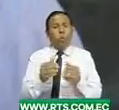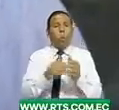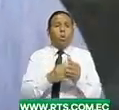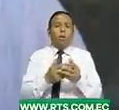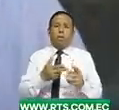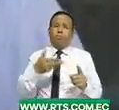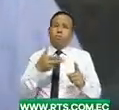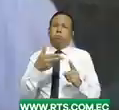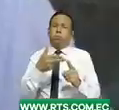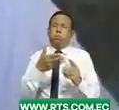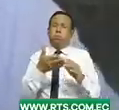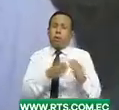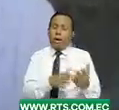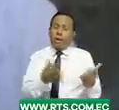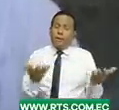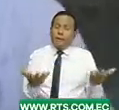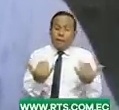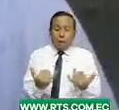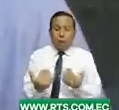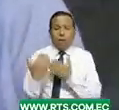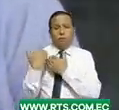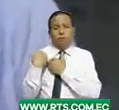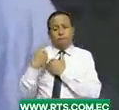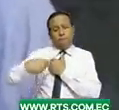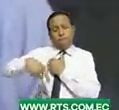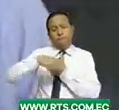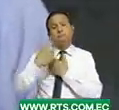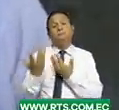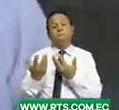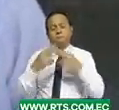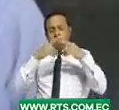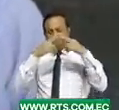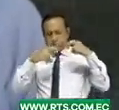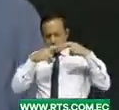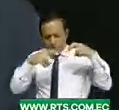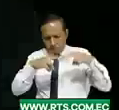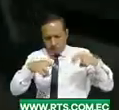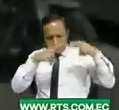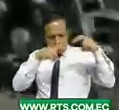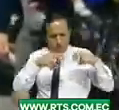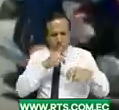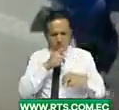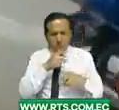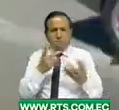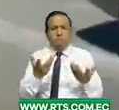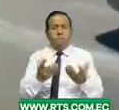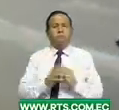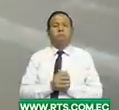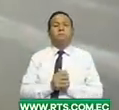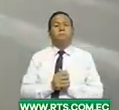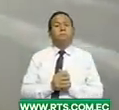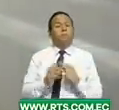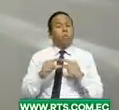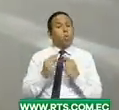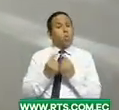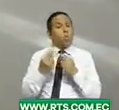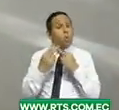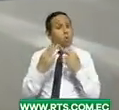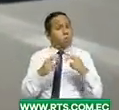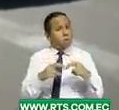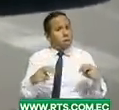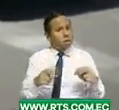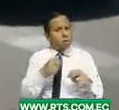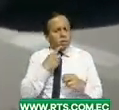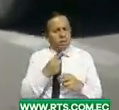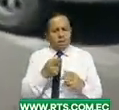las experticias correspondientes para ver si se puede tener a los participantes. Las unidades investigativas buscaban un hilo conductor para seguir a